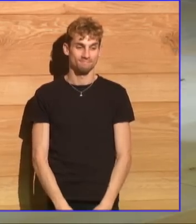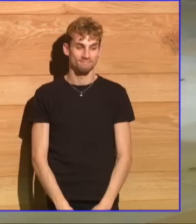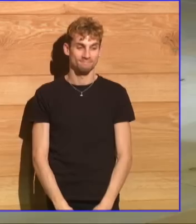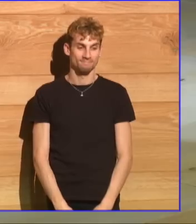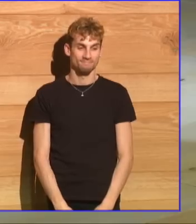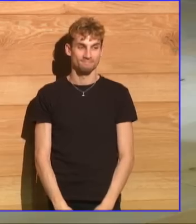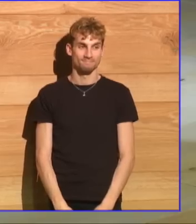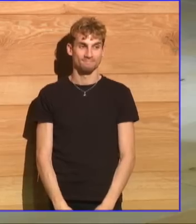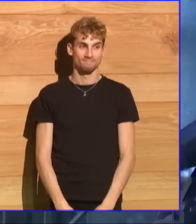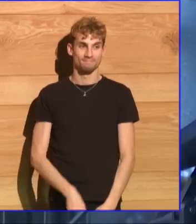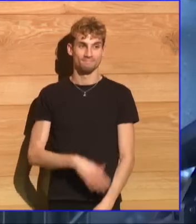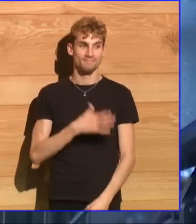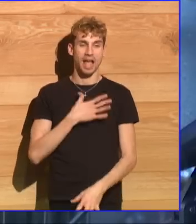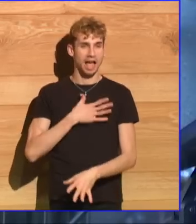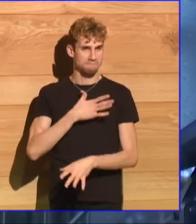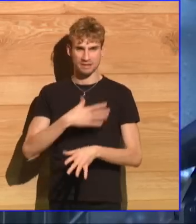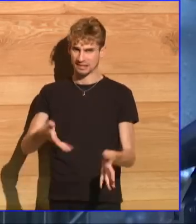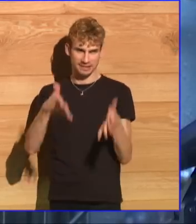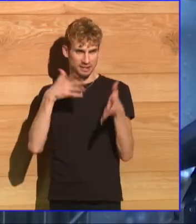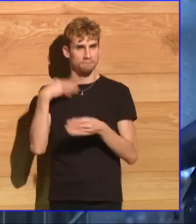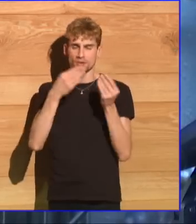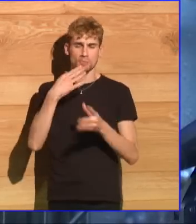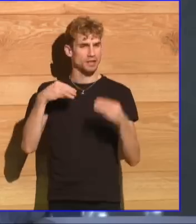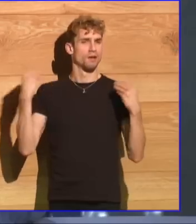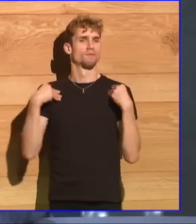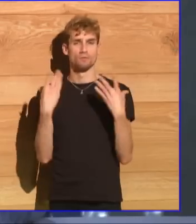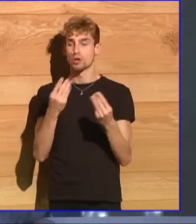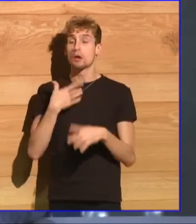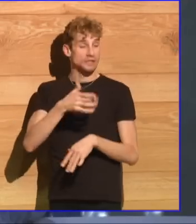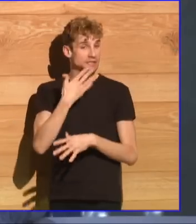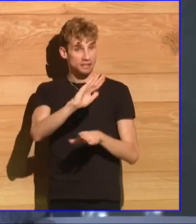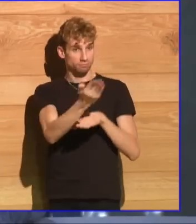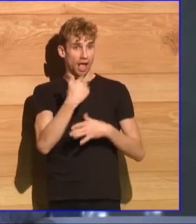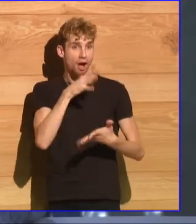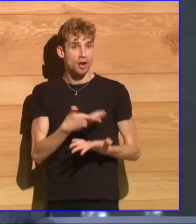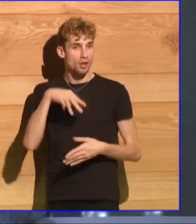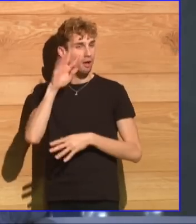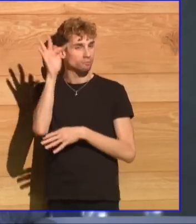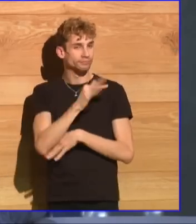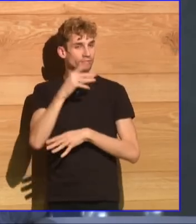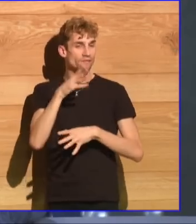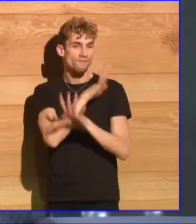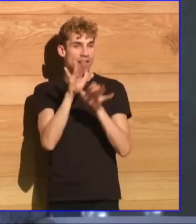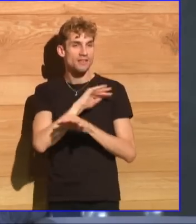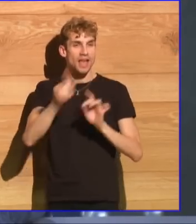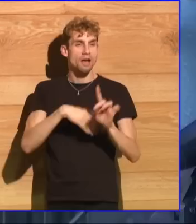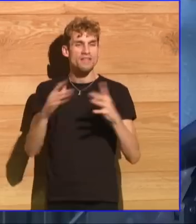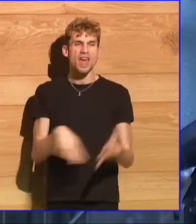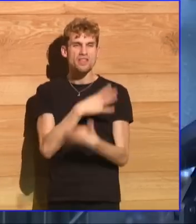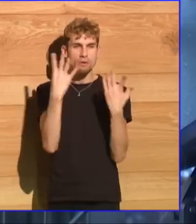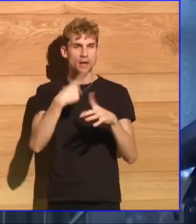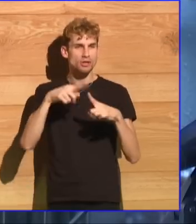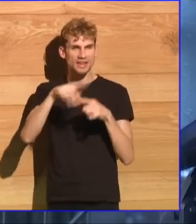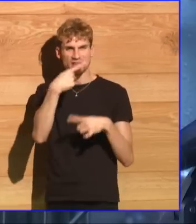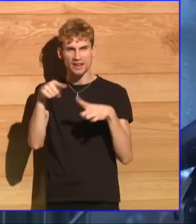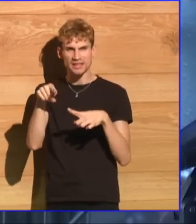A mí me vuelve loco esa película, creo que es muy Y a la disfrutable. vez, si me la pones ahora, me la veo feliz y aprendo Te la- 19 cosas Te la distintas. comes entera Sí,